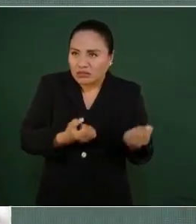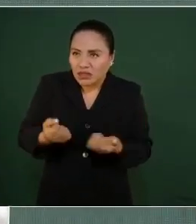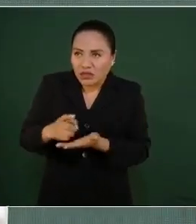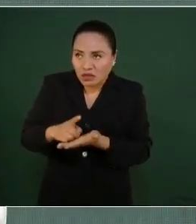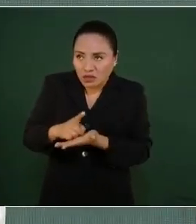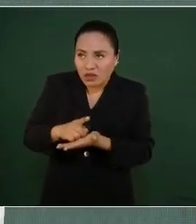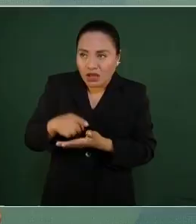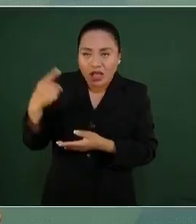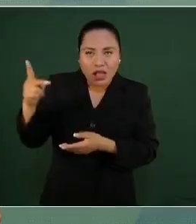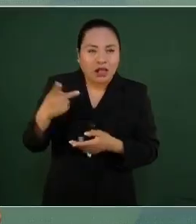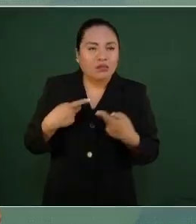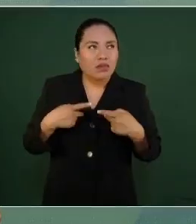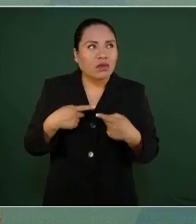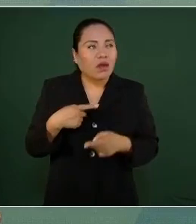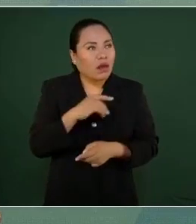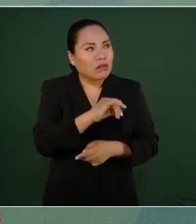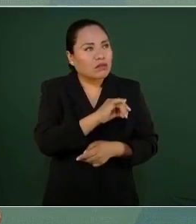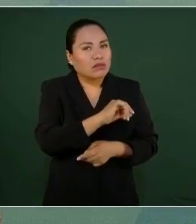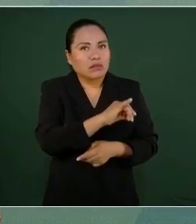sí,